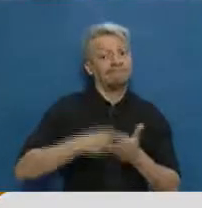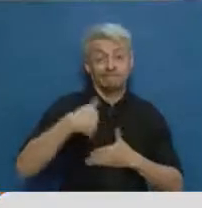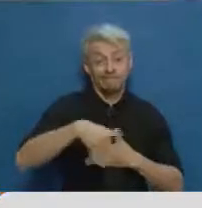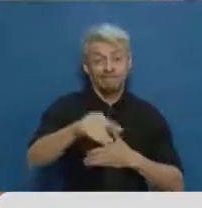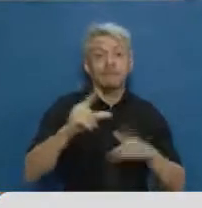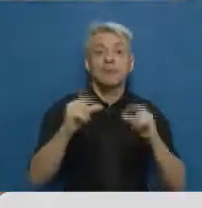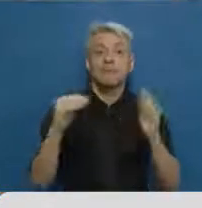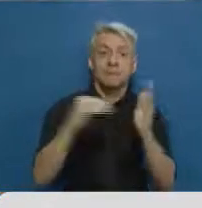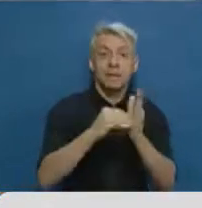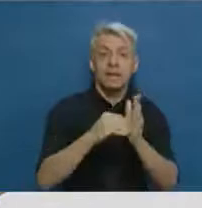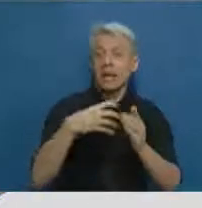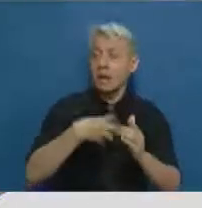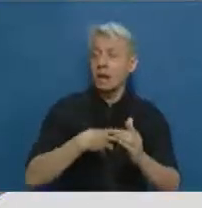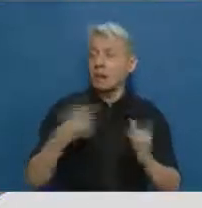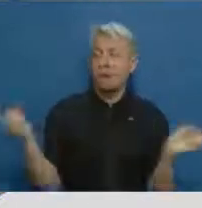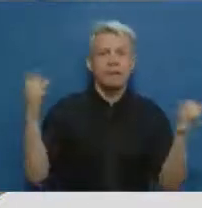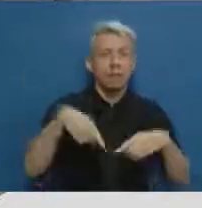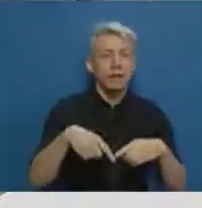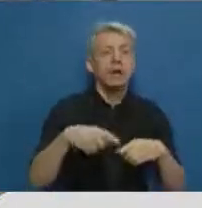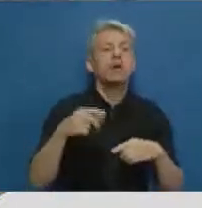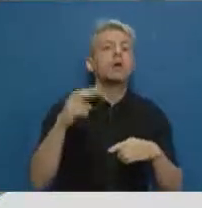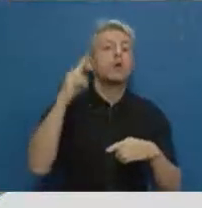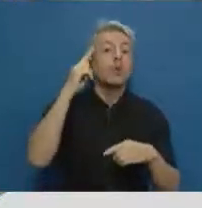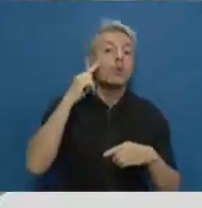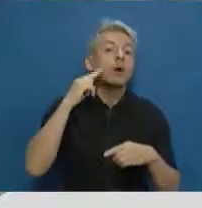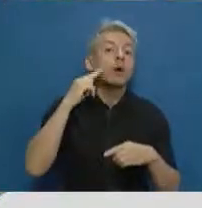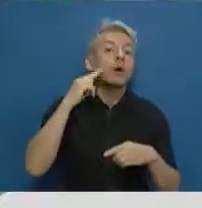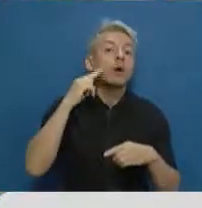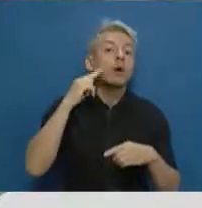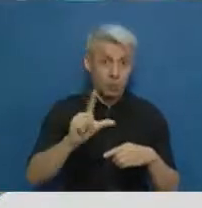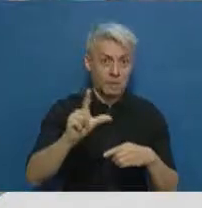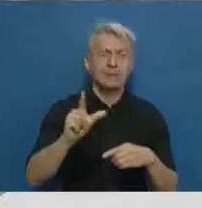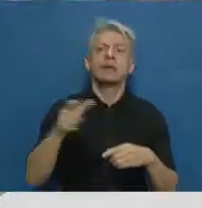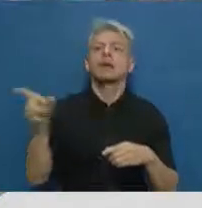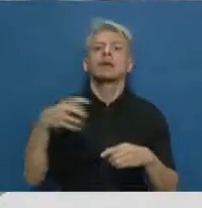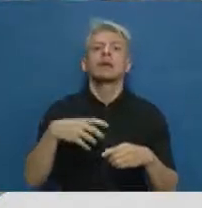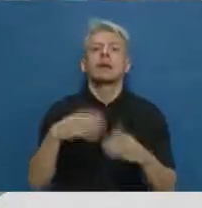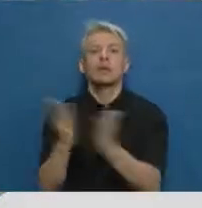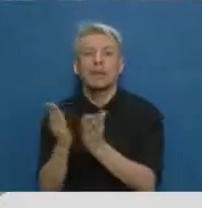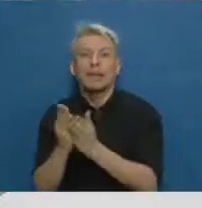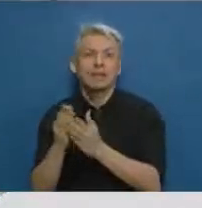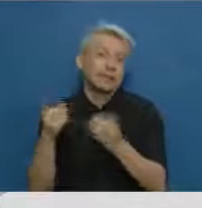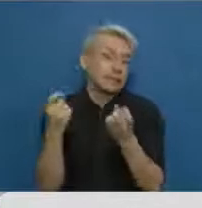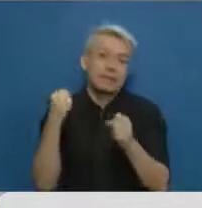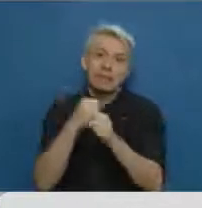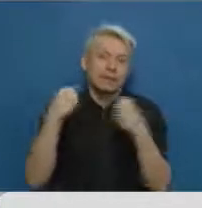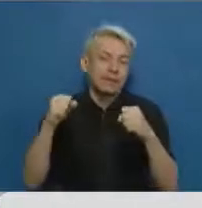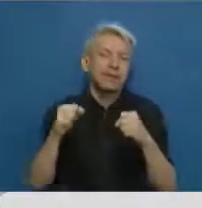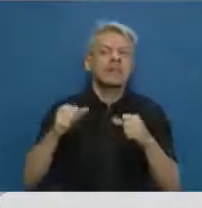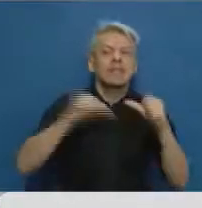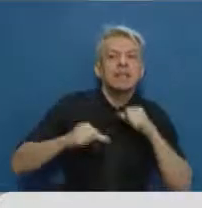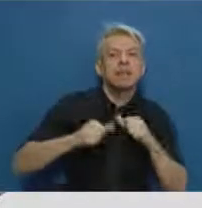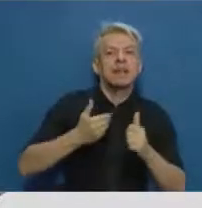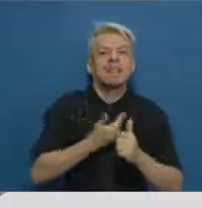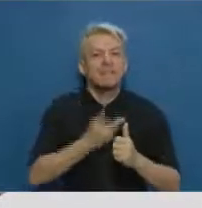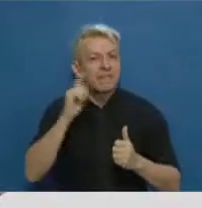aulas. Será este lunes 9 de noviembre con los estudiantes de las carreras que exigen prácticas profesionales como química, física,